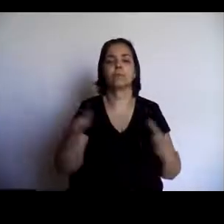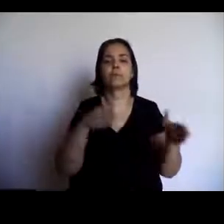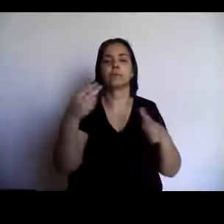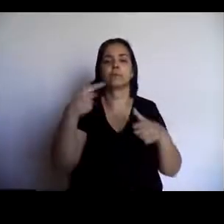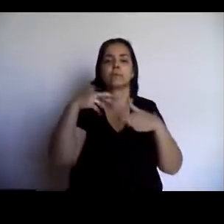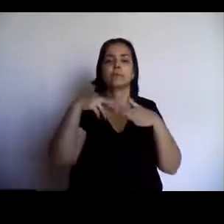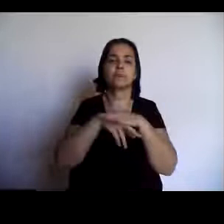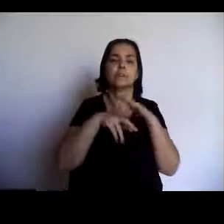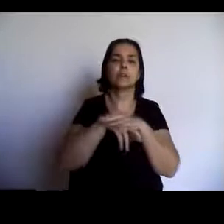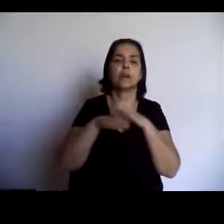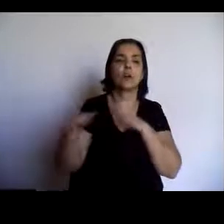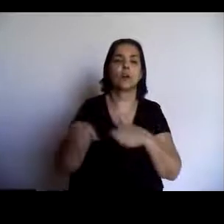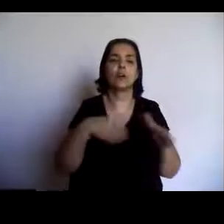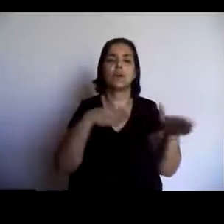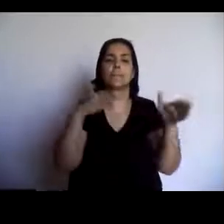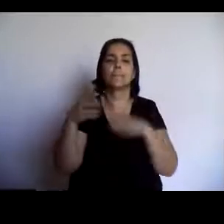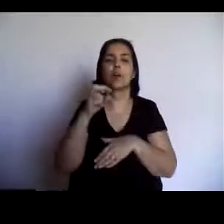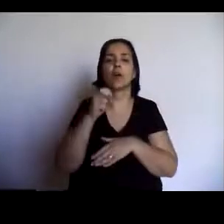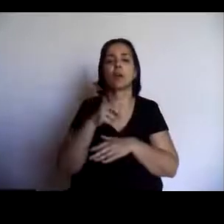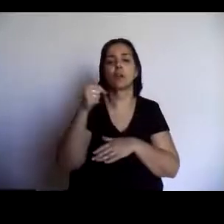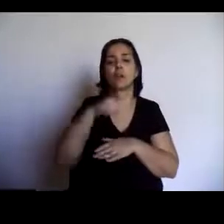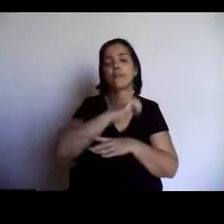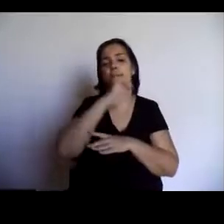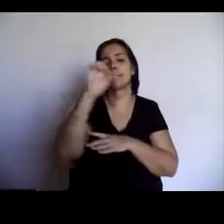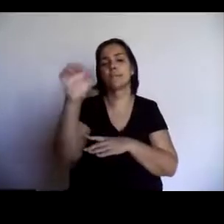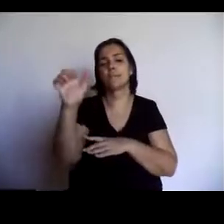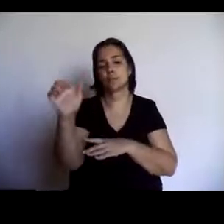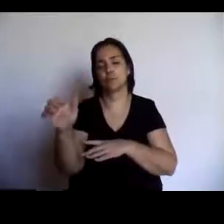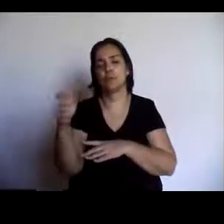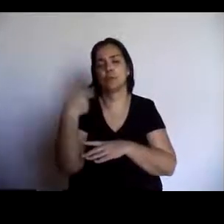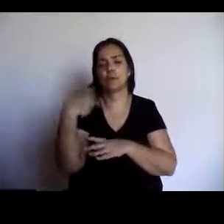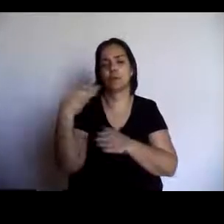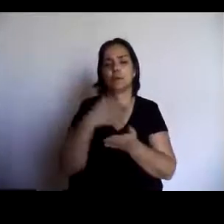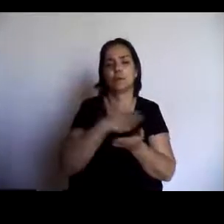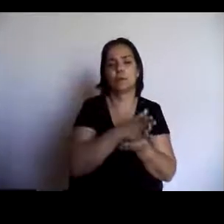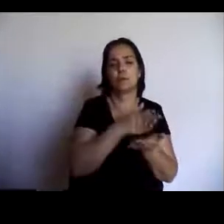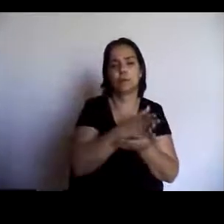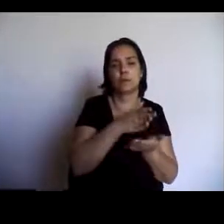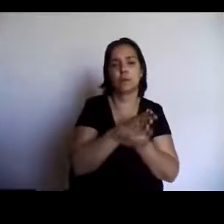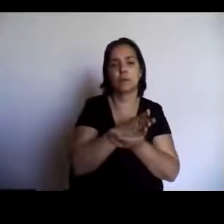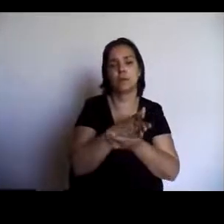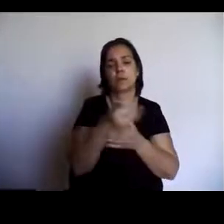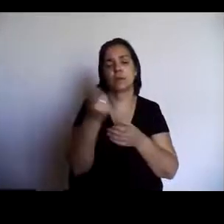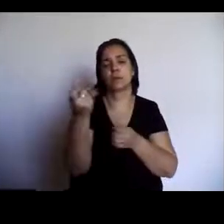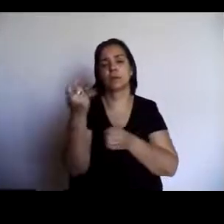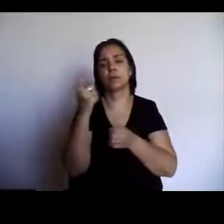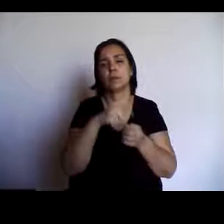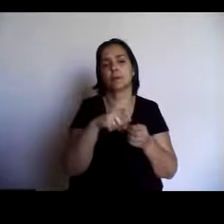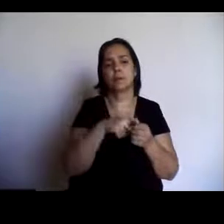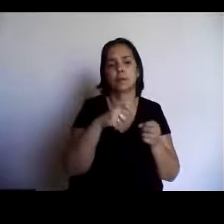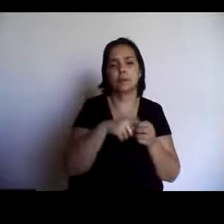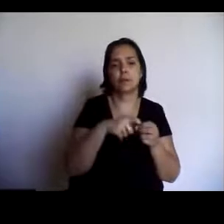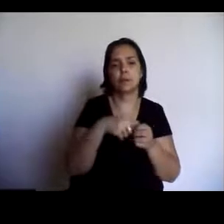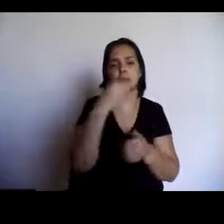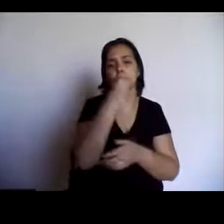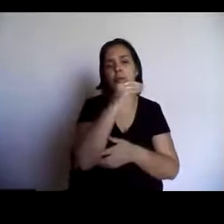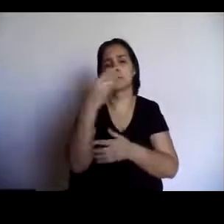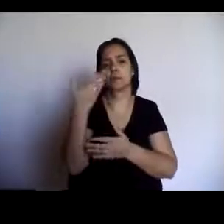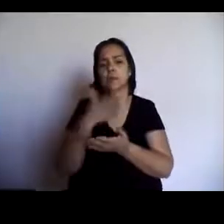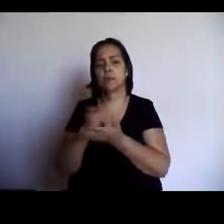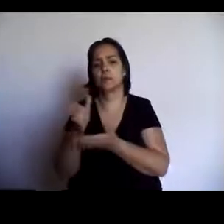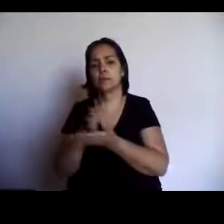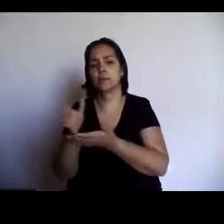proyectos financiados con el Fondo Social Europeo en las dos vertientes, en la vertiente de garantía juvenil y en la vertiente del Programa Operativo de